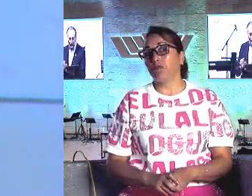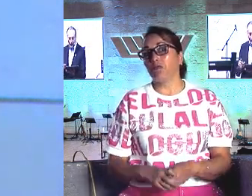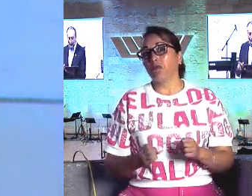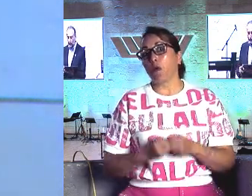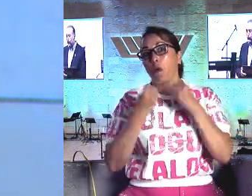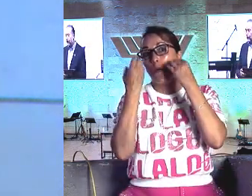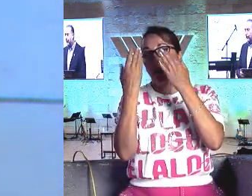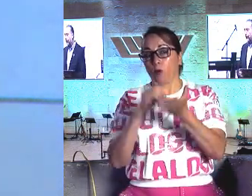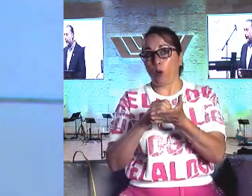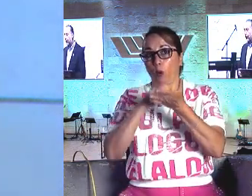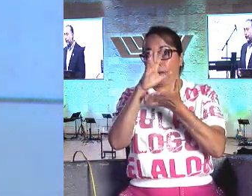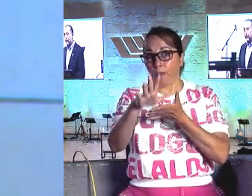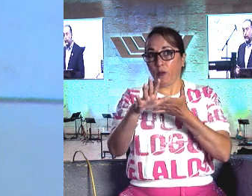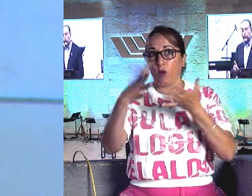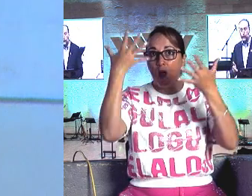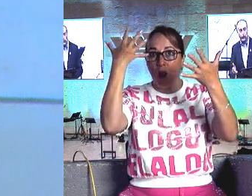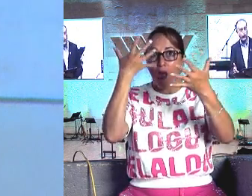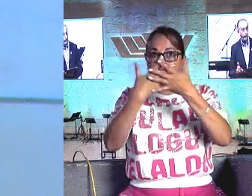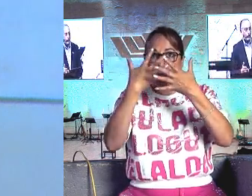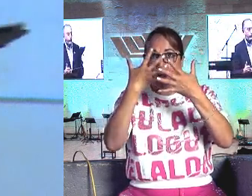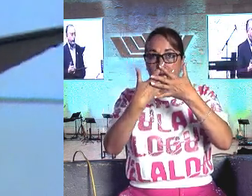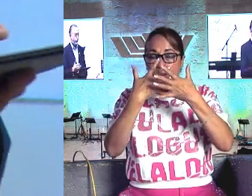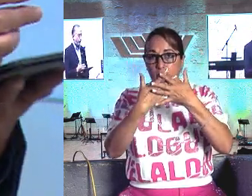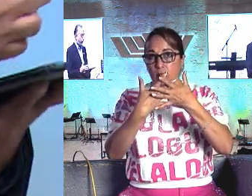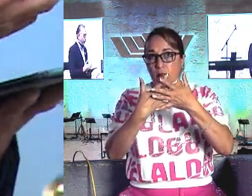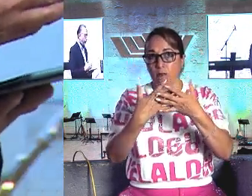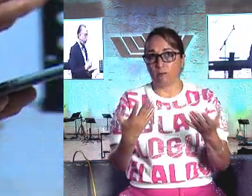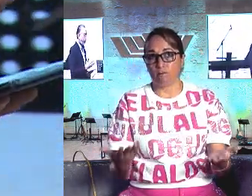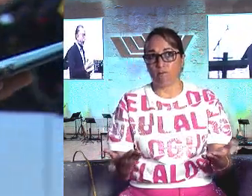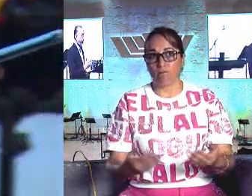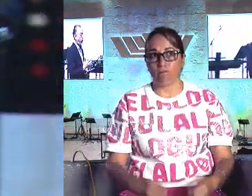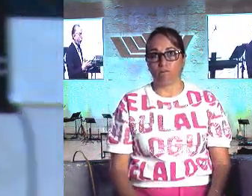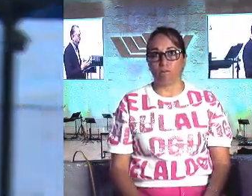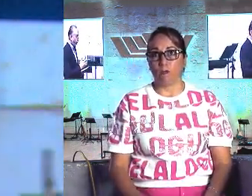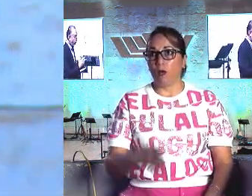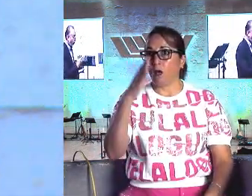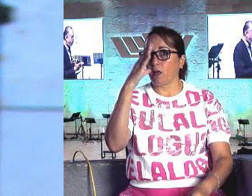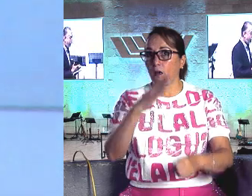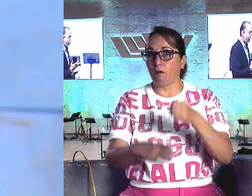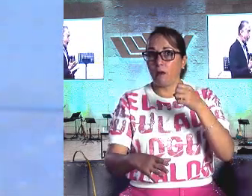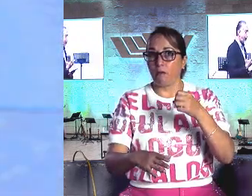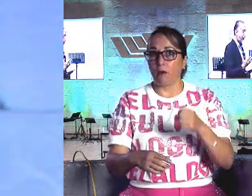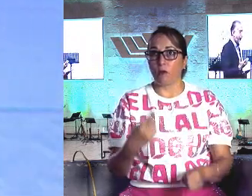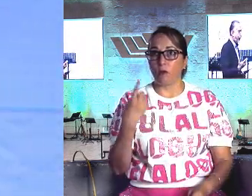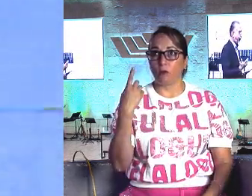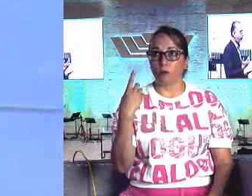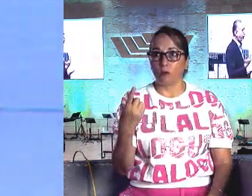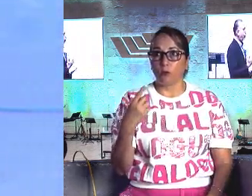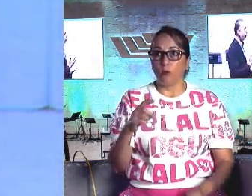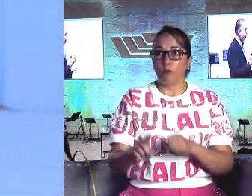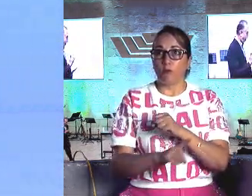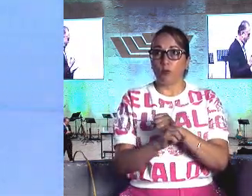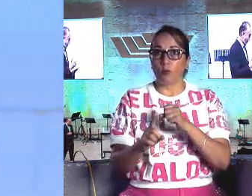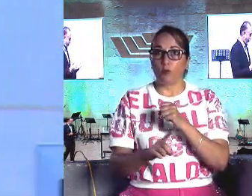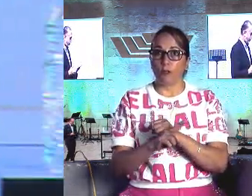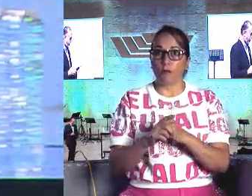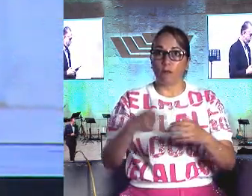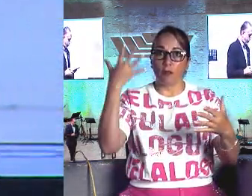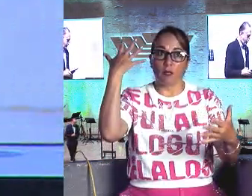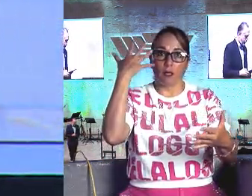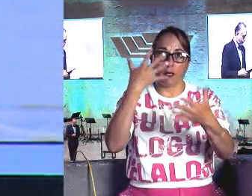la deuda. Es decir, en el peor de los casos, terminaba como un asunto penal y terminaba en la